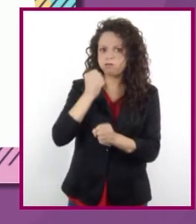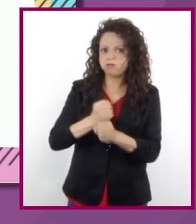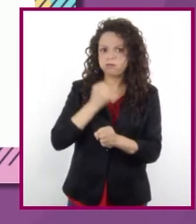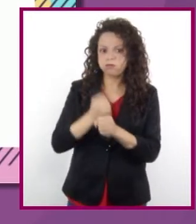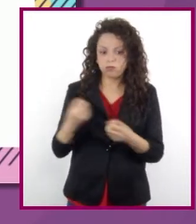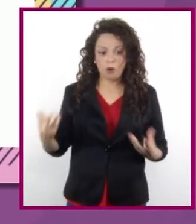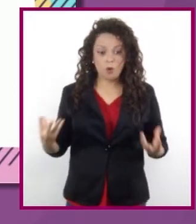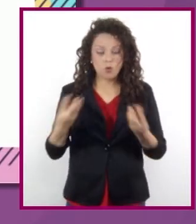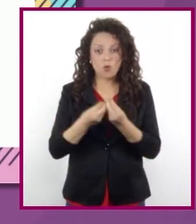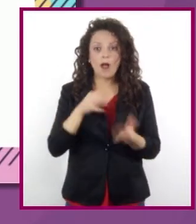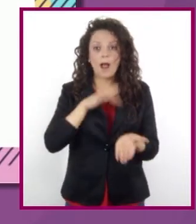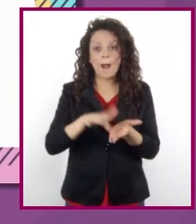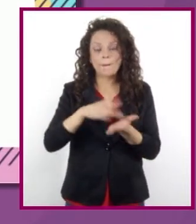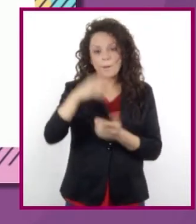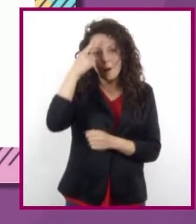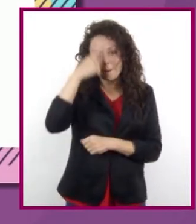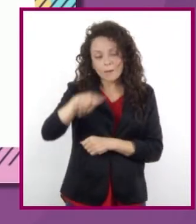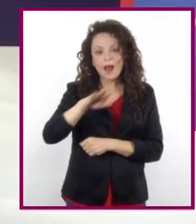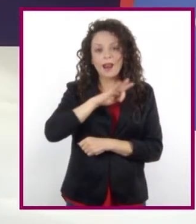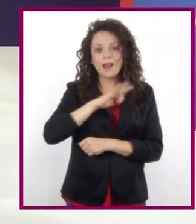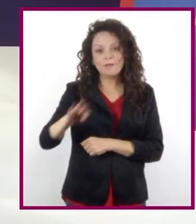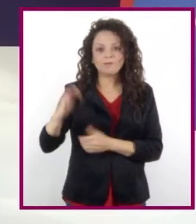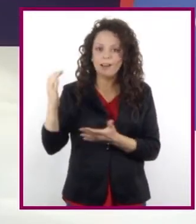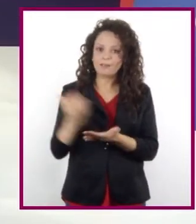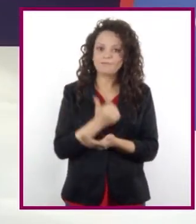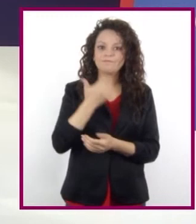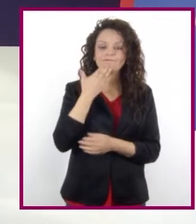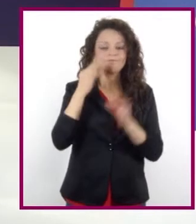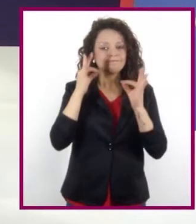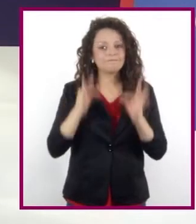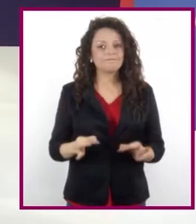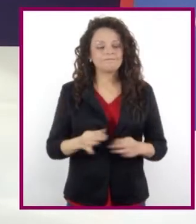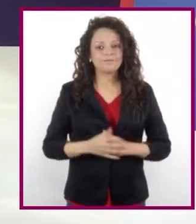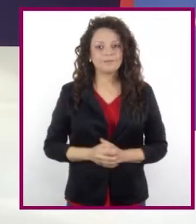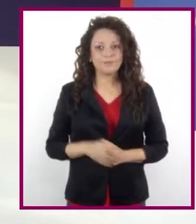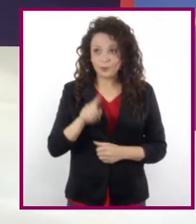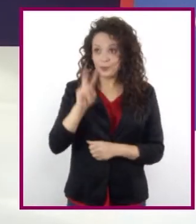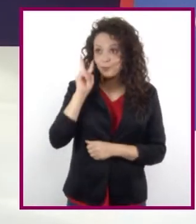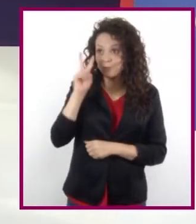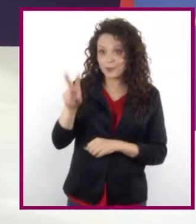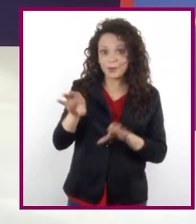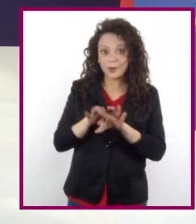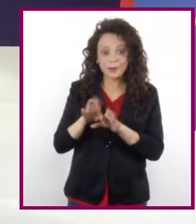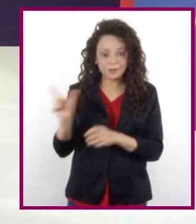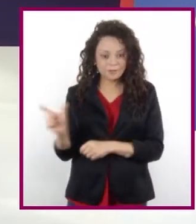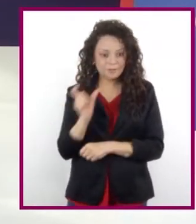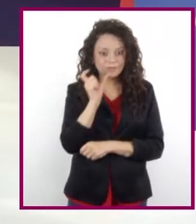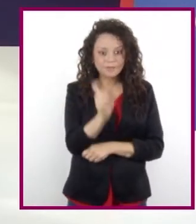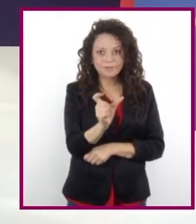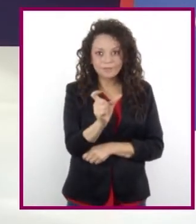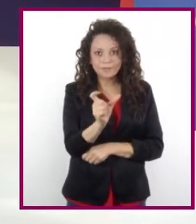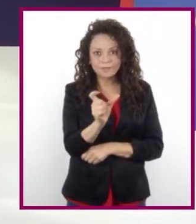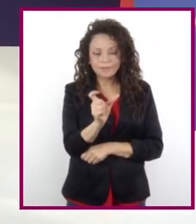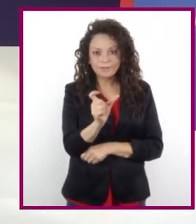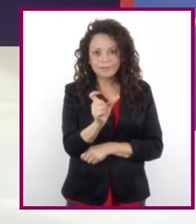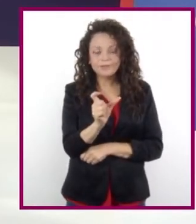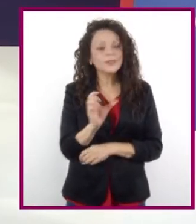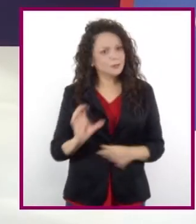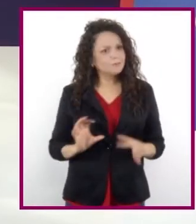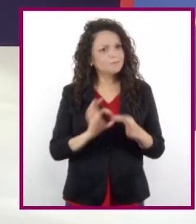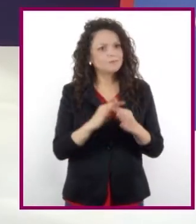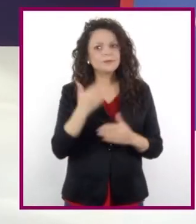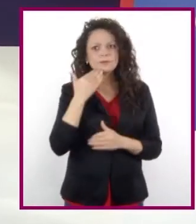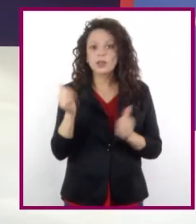para obtener los mejores resultados. ¿Se dieron cuenta cómo los cuantificadores numerales le dan sentido al